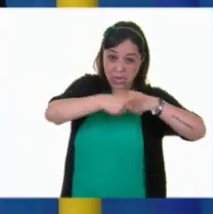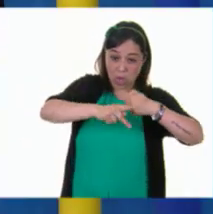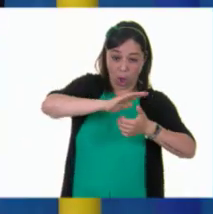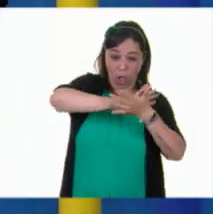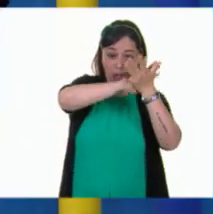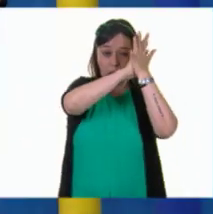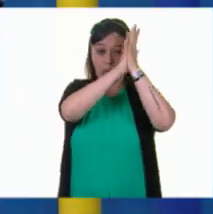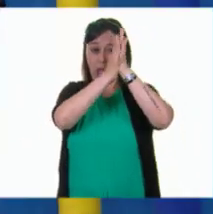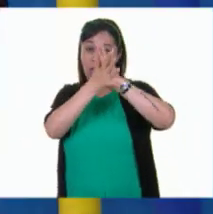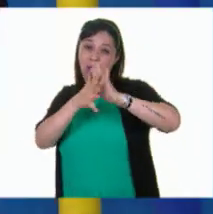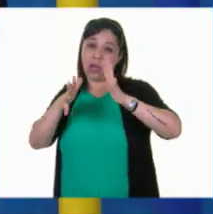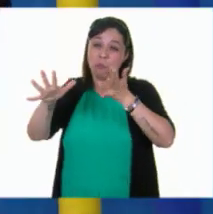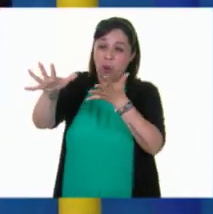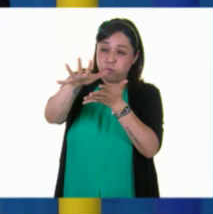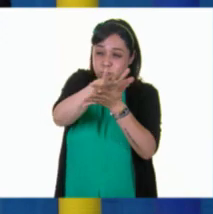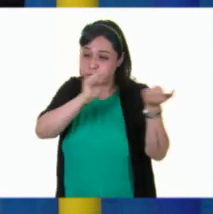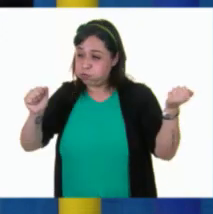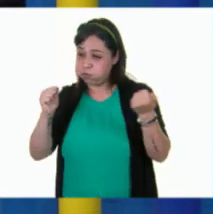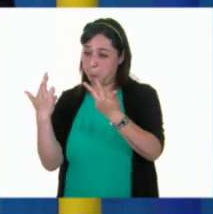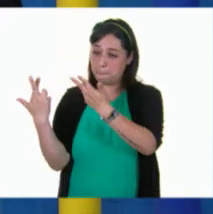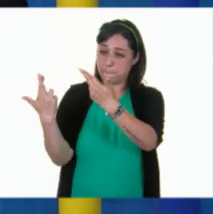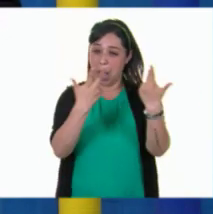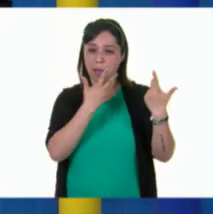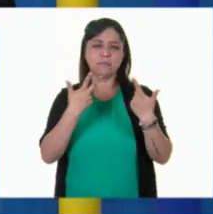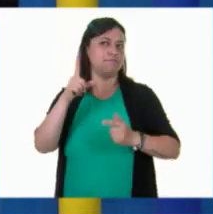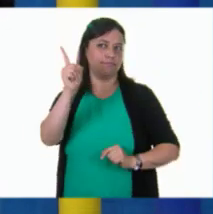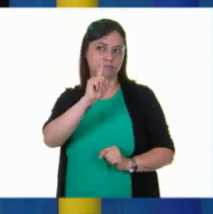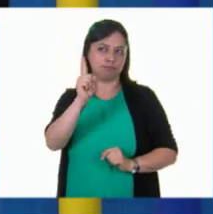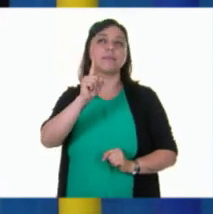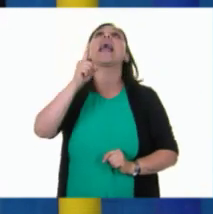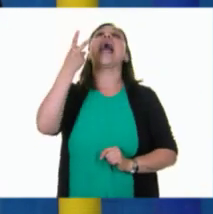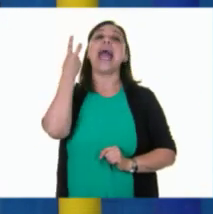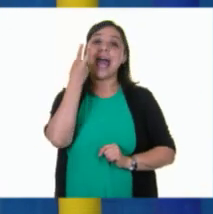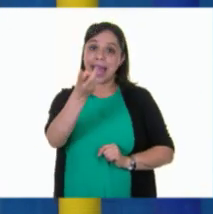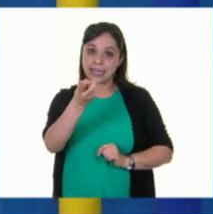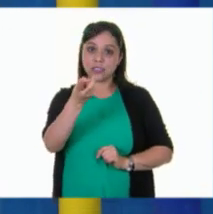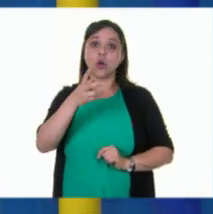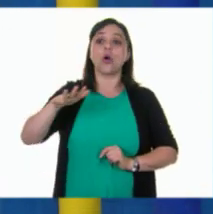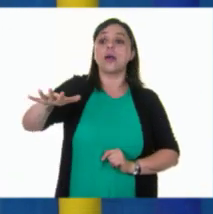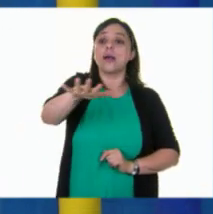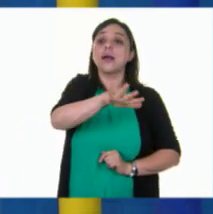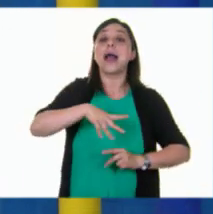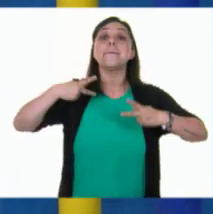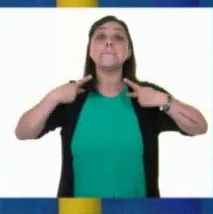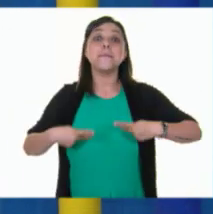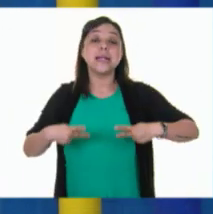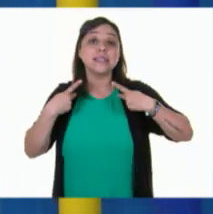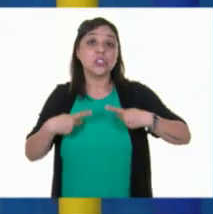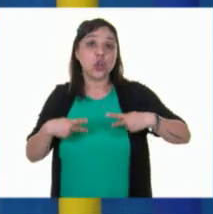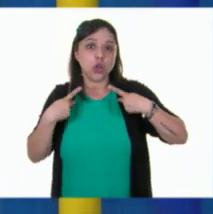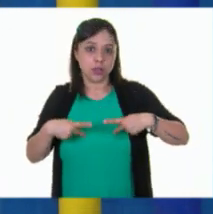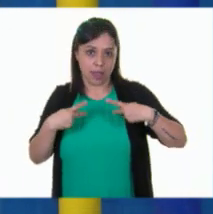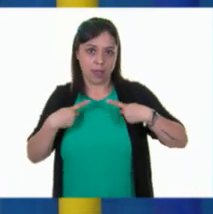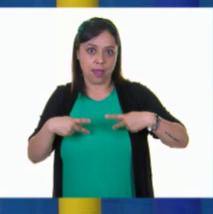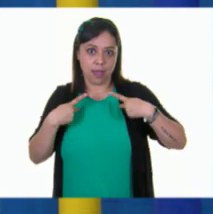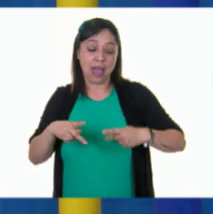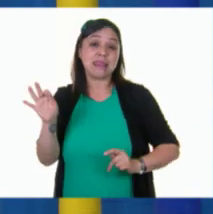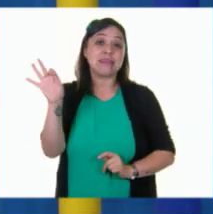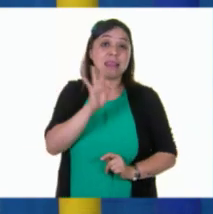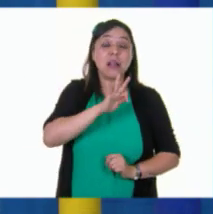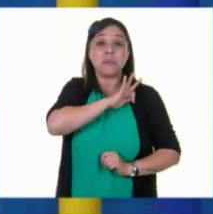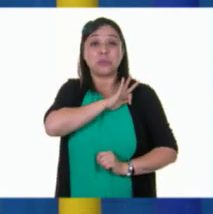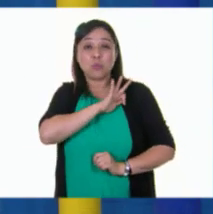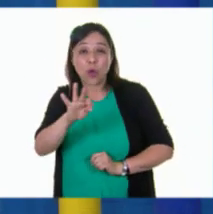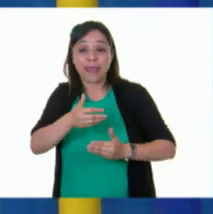desastres. Correcto, Larisa. Los desastres ocurren cuando una población susceptible de sufrir un daño no trabaja en